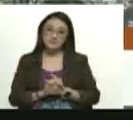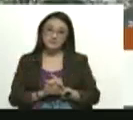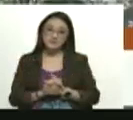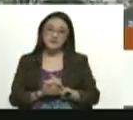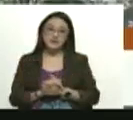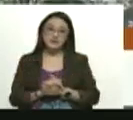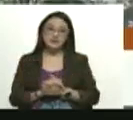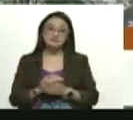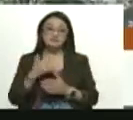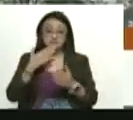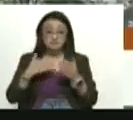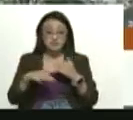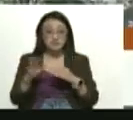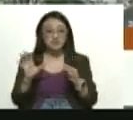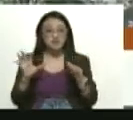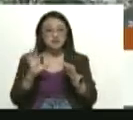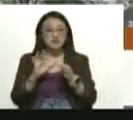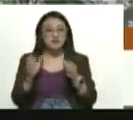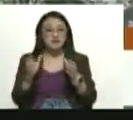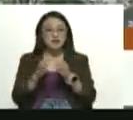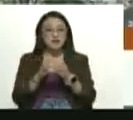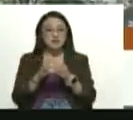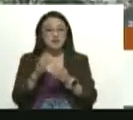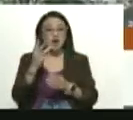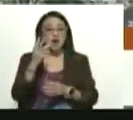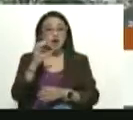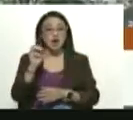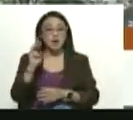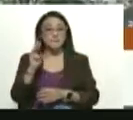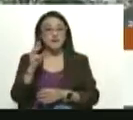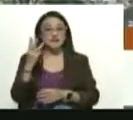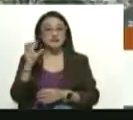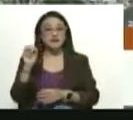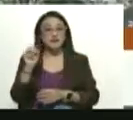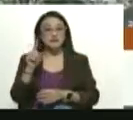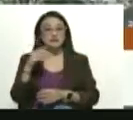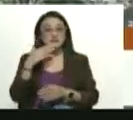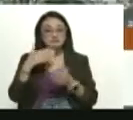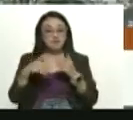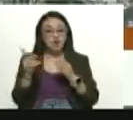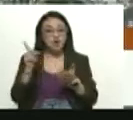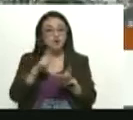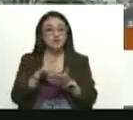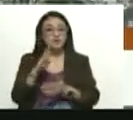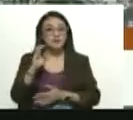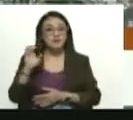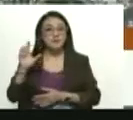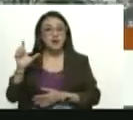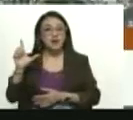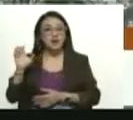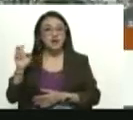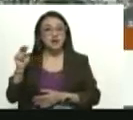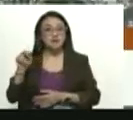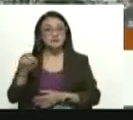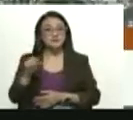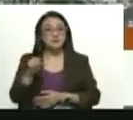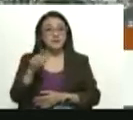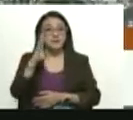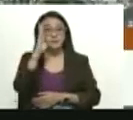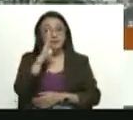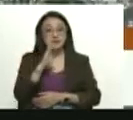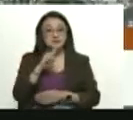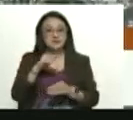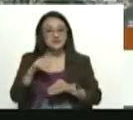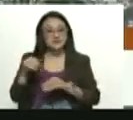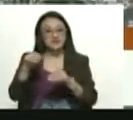la COP30 cuando estaremos de regreso a la ciudad de Belén. Por último, quiero registrar que Brasil, como sede de